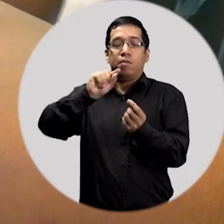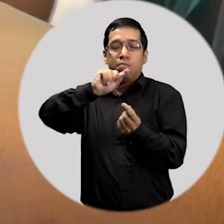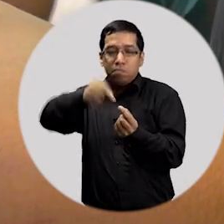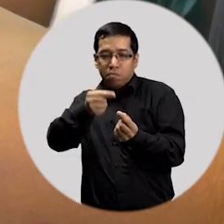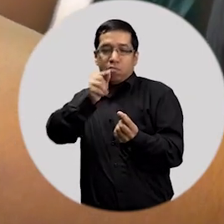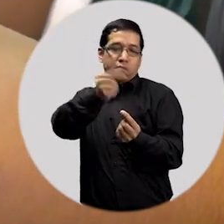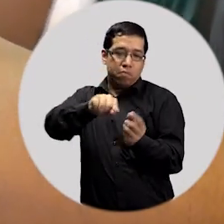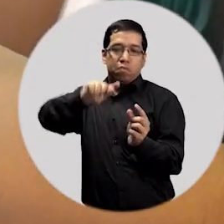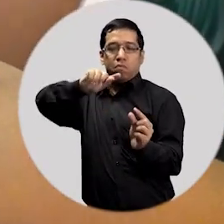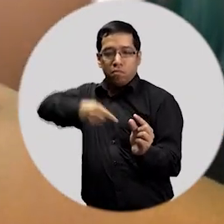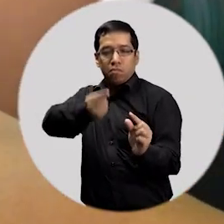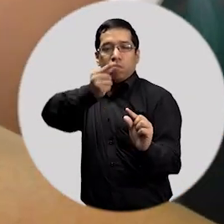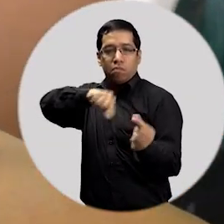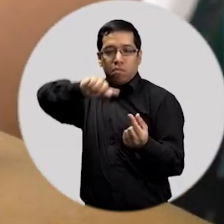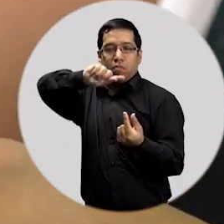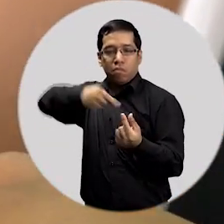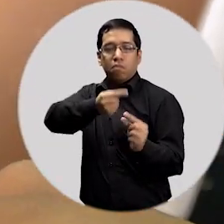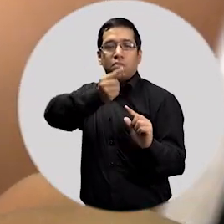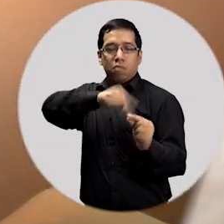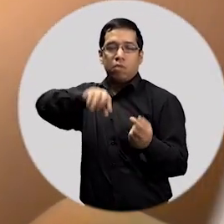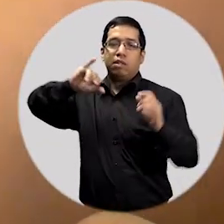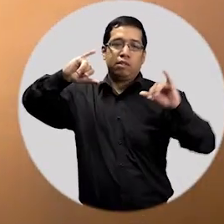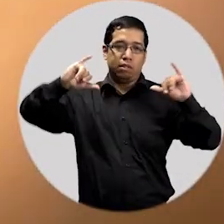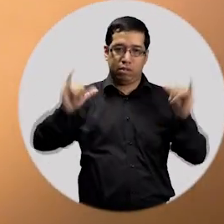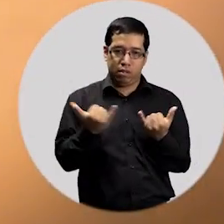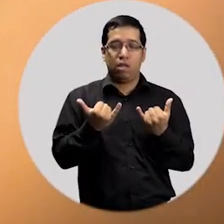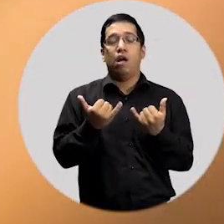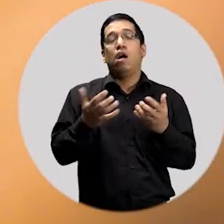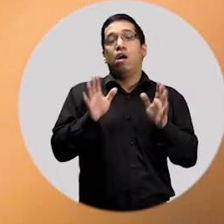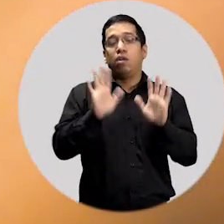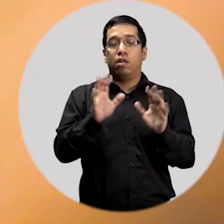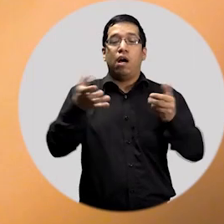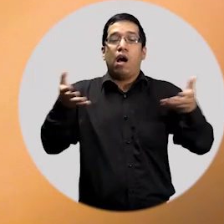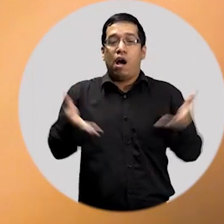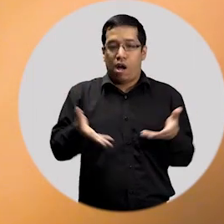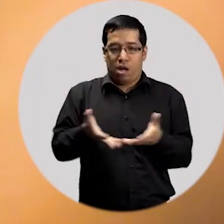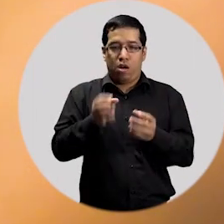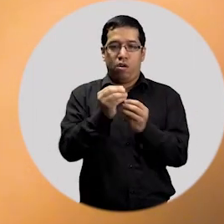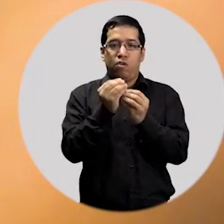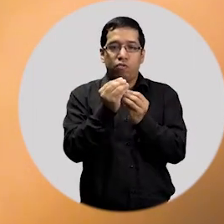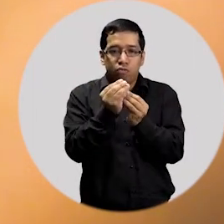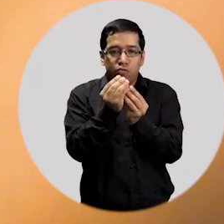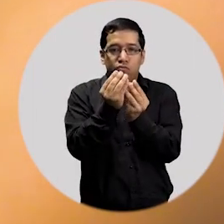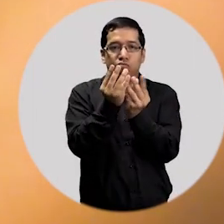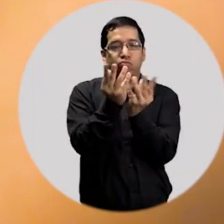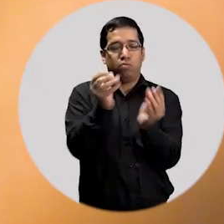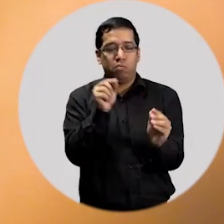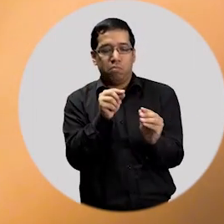el puntero. Es importante también que para que pase eso tengas bien